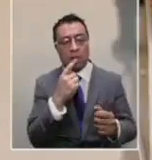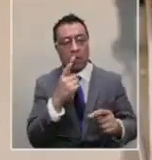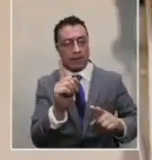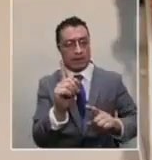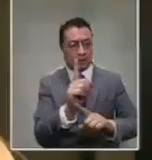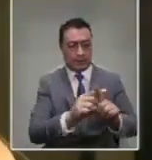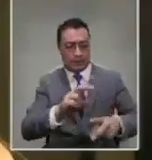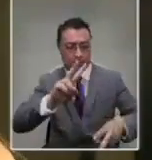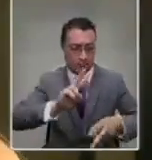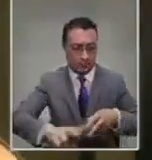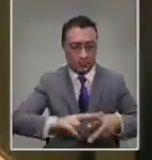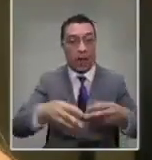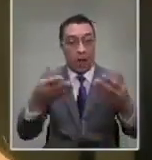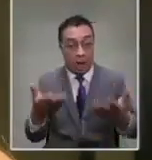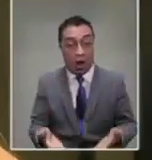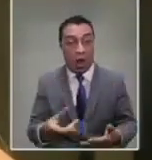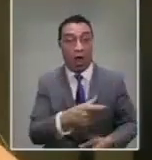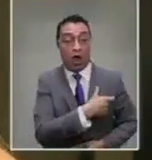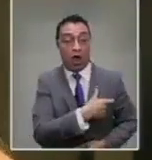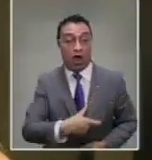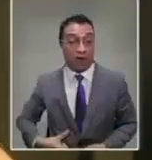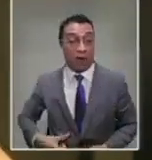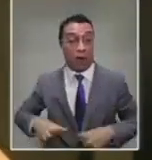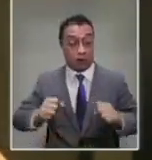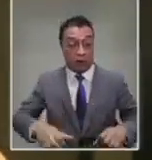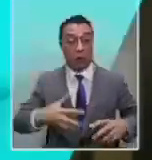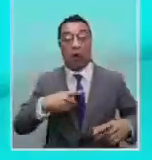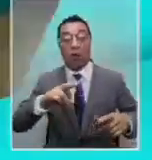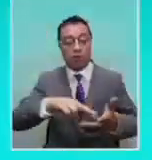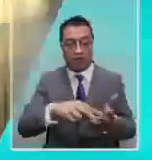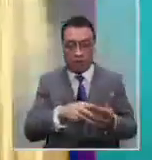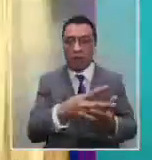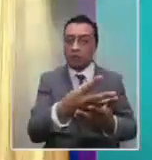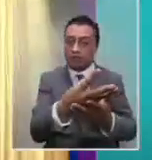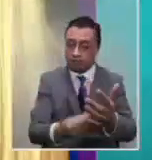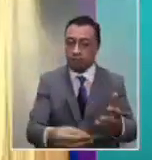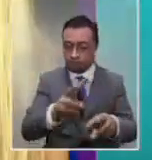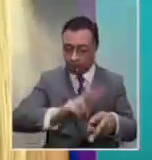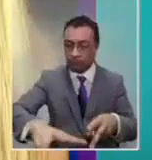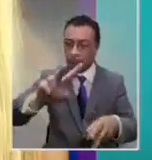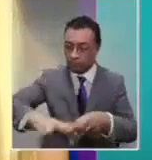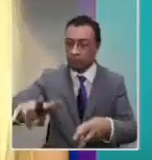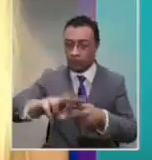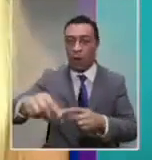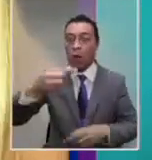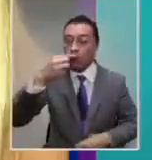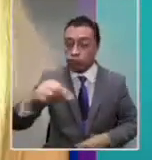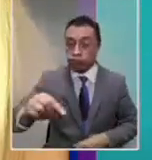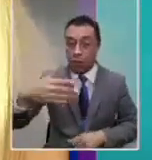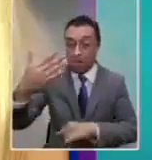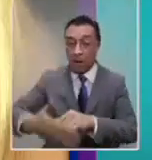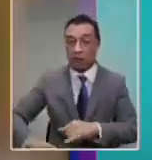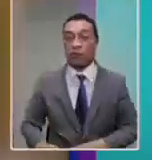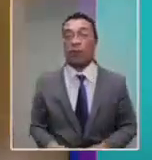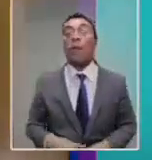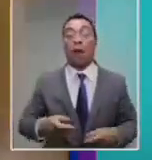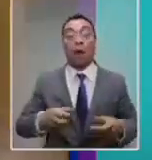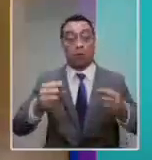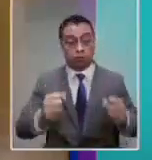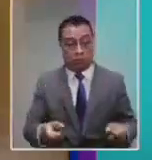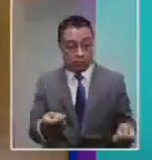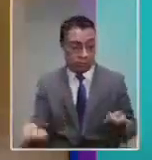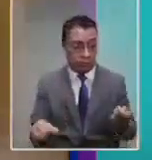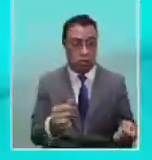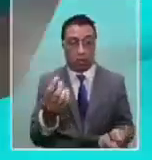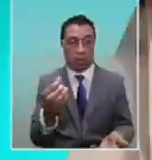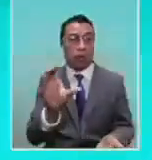de reacción crees que tiene el gobierno actualmente para poder atacar estos problemas y resolverlos dentro de un corto y mediano plazo? Sí, no, capacidad